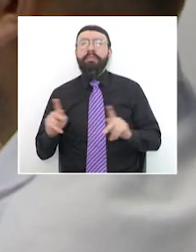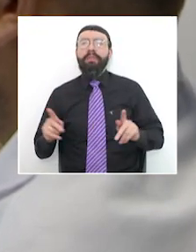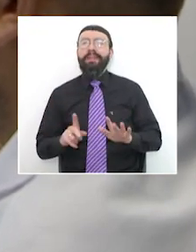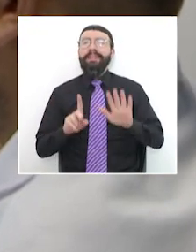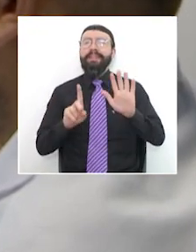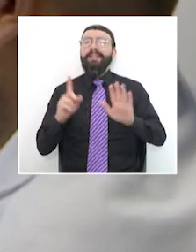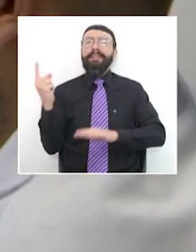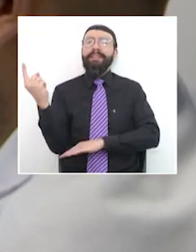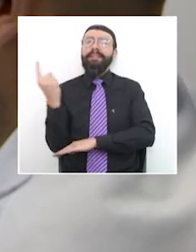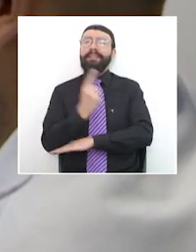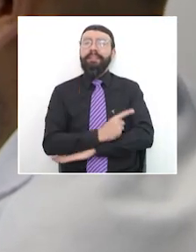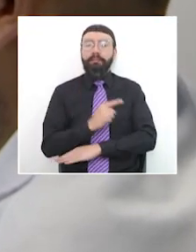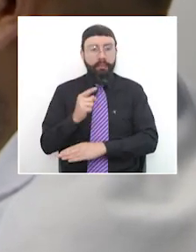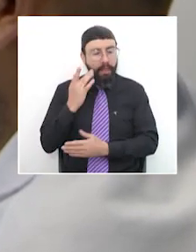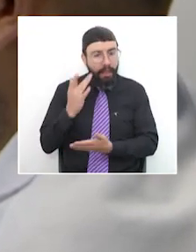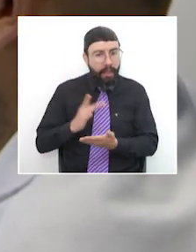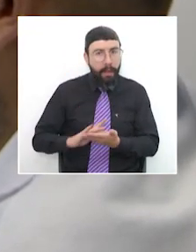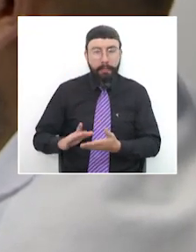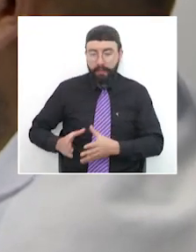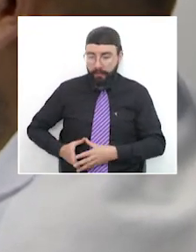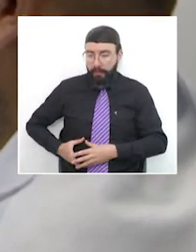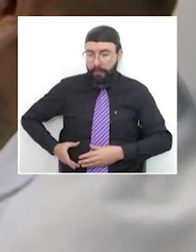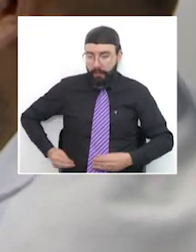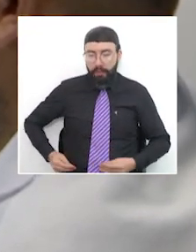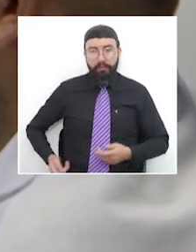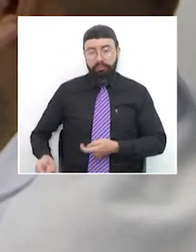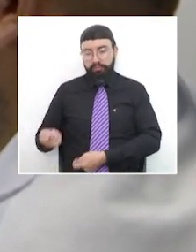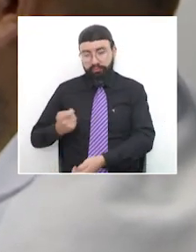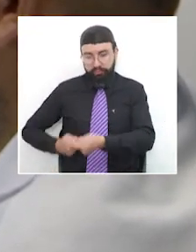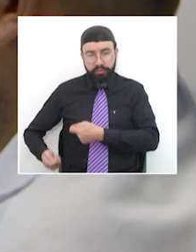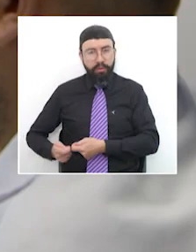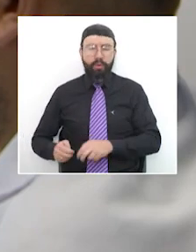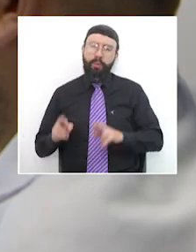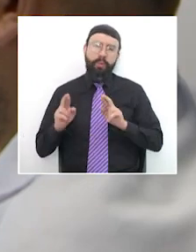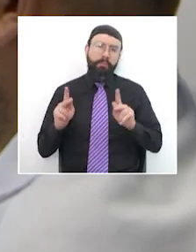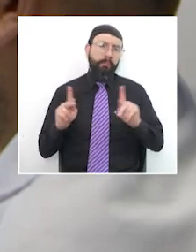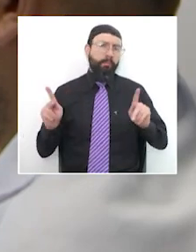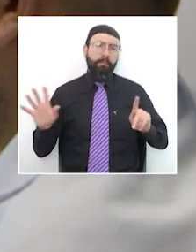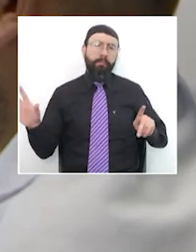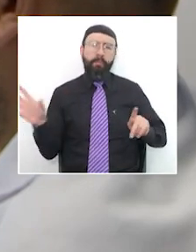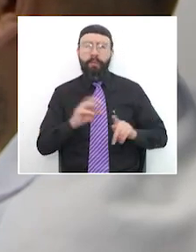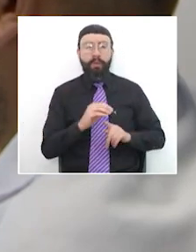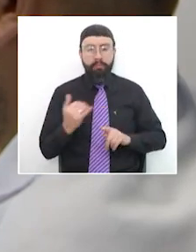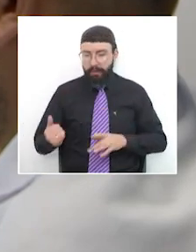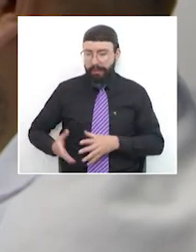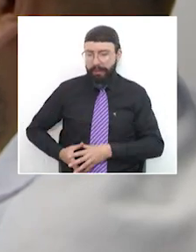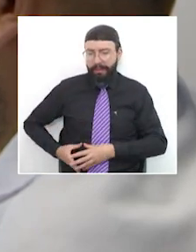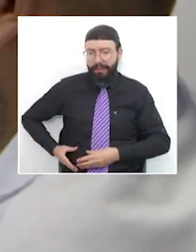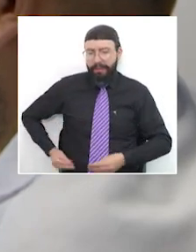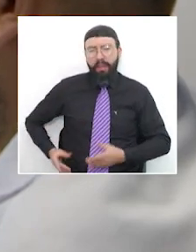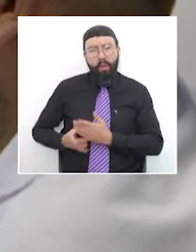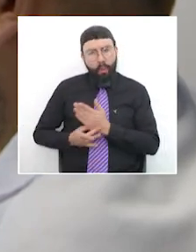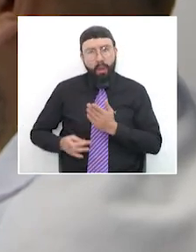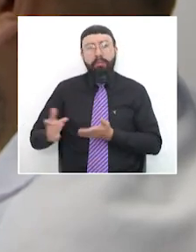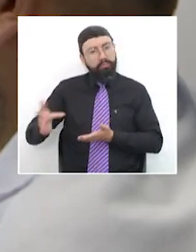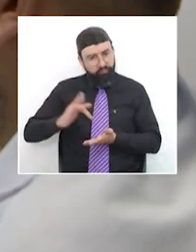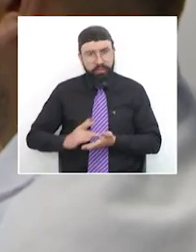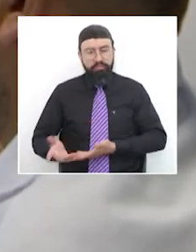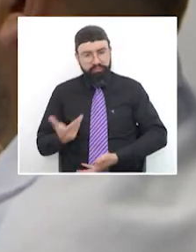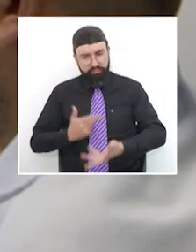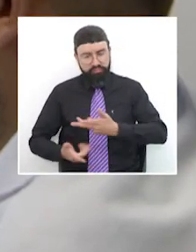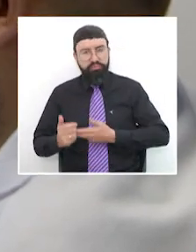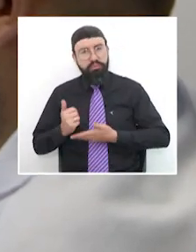colon, limpieza de hígado y recambio de flora intestinal, que ojalá todos los pacientes con hígado graso se lo hicieran. Pero en ese